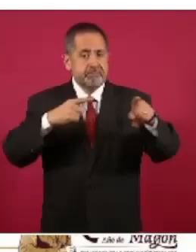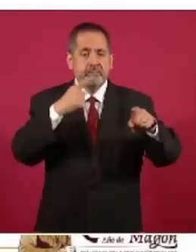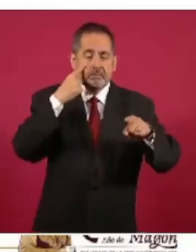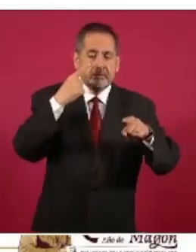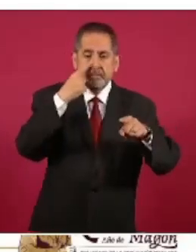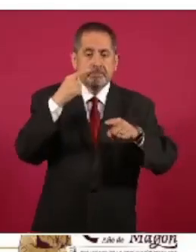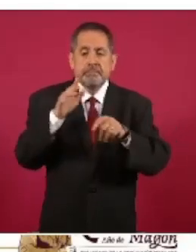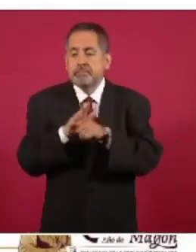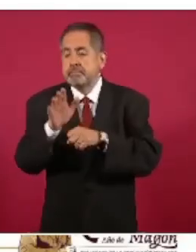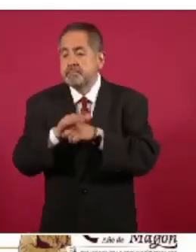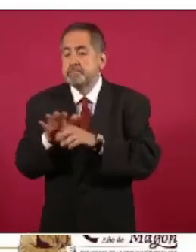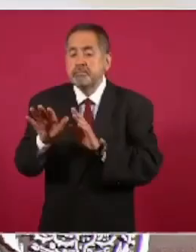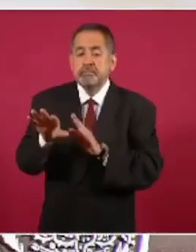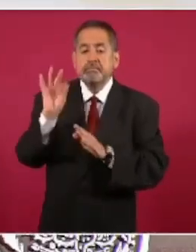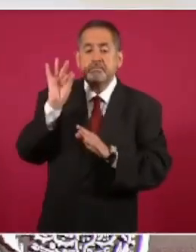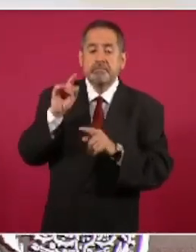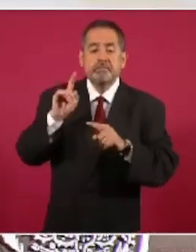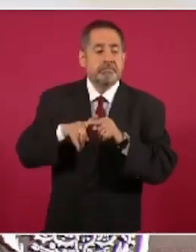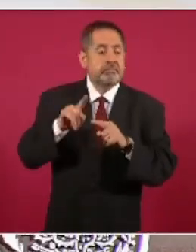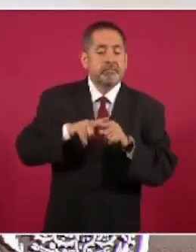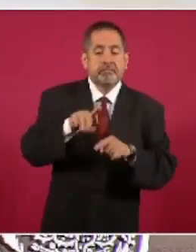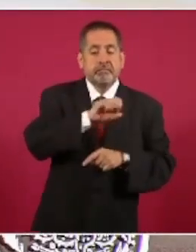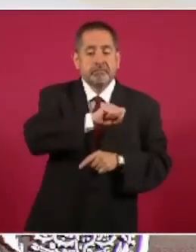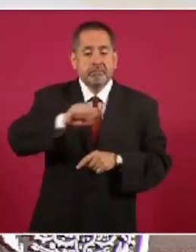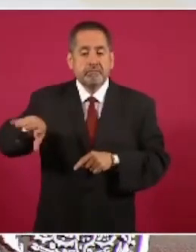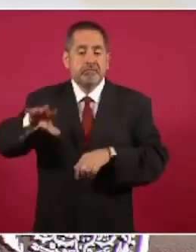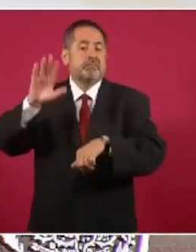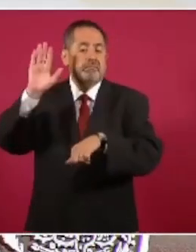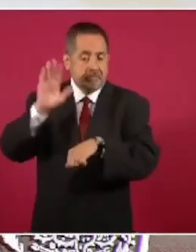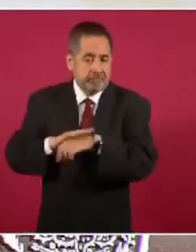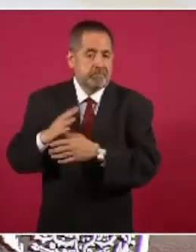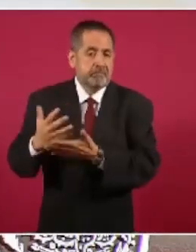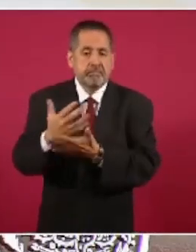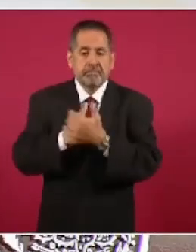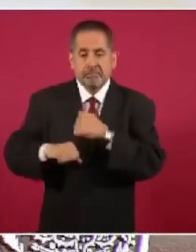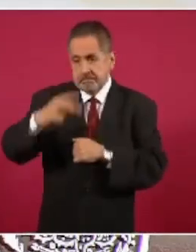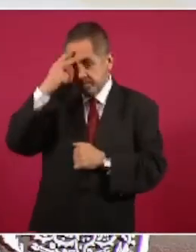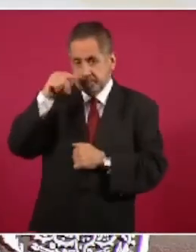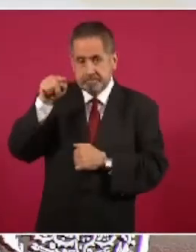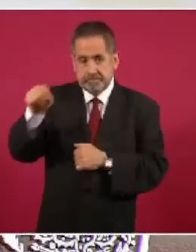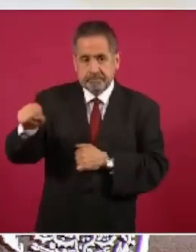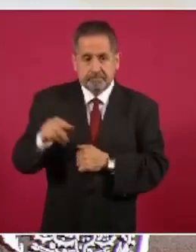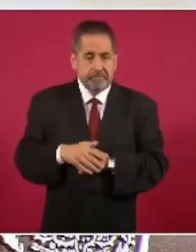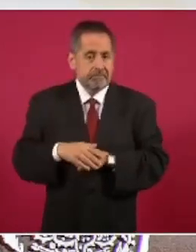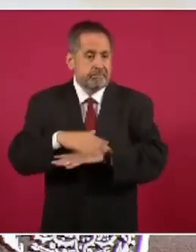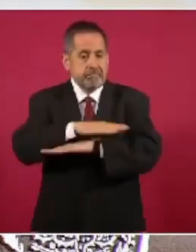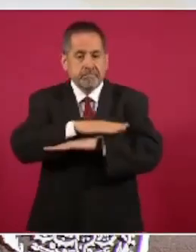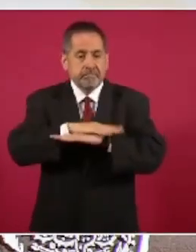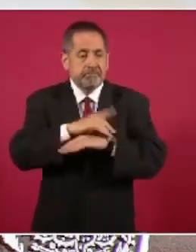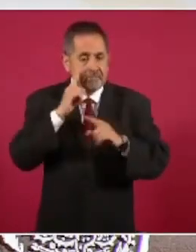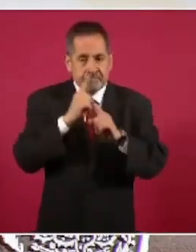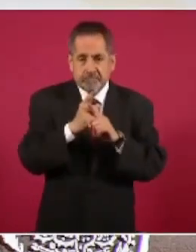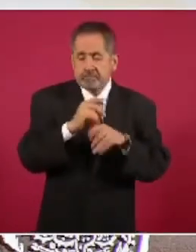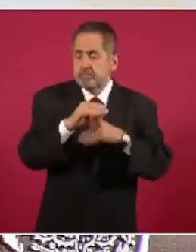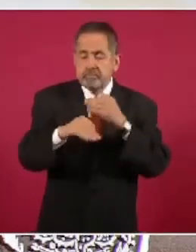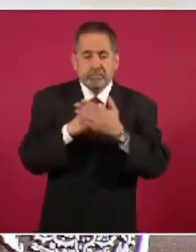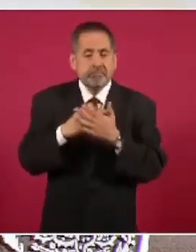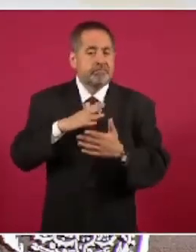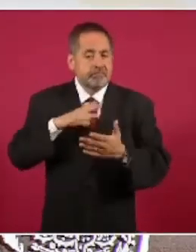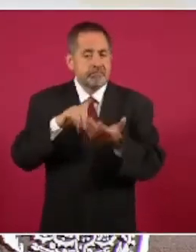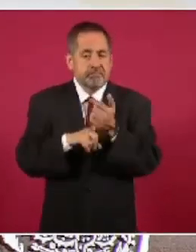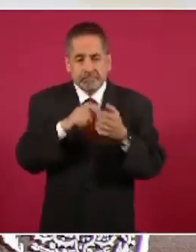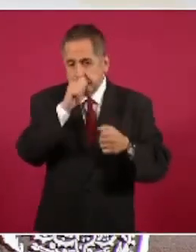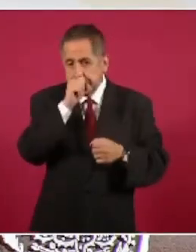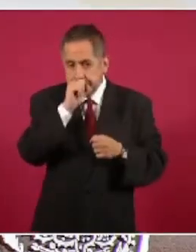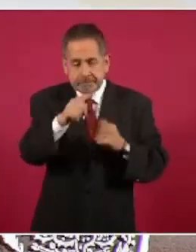al escoger la remesadora que lleguen más pesos a México. Las ventanillas todas tienen prácticamente